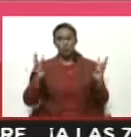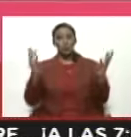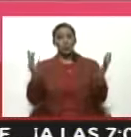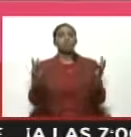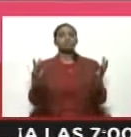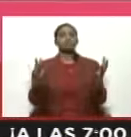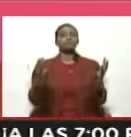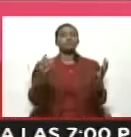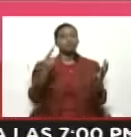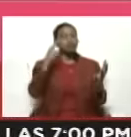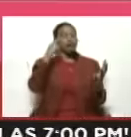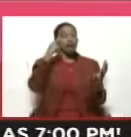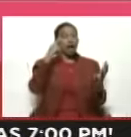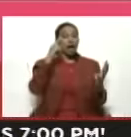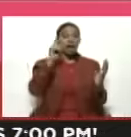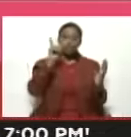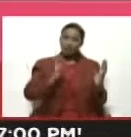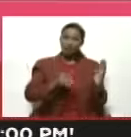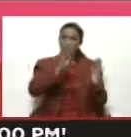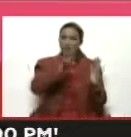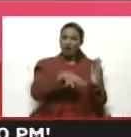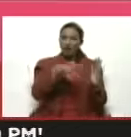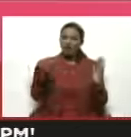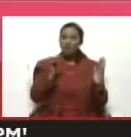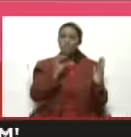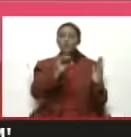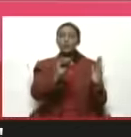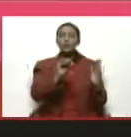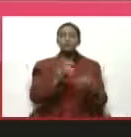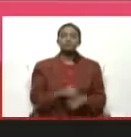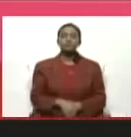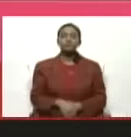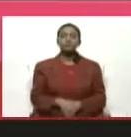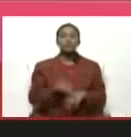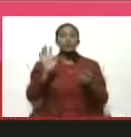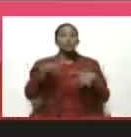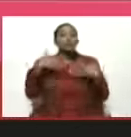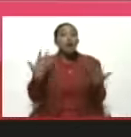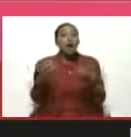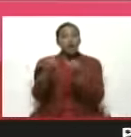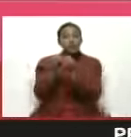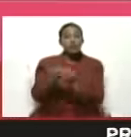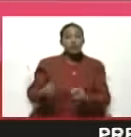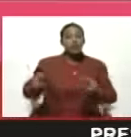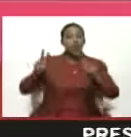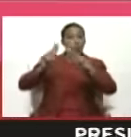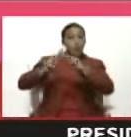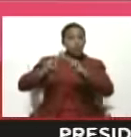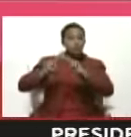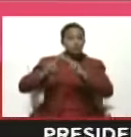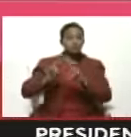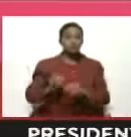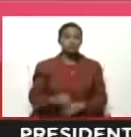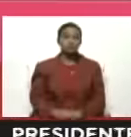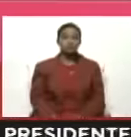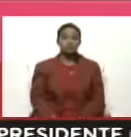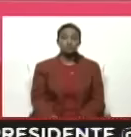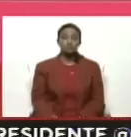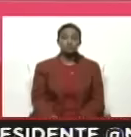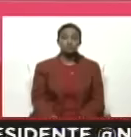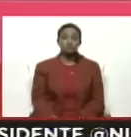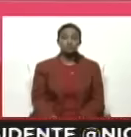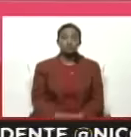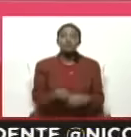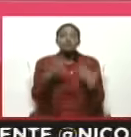todos, que cuando Naciones Unidas, cuando el